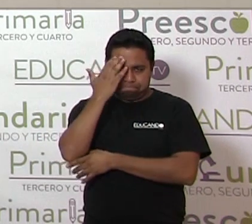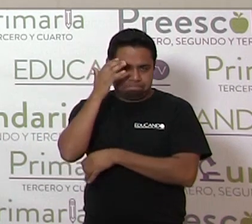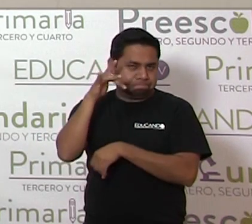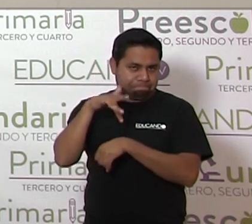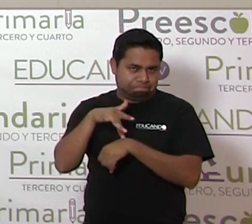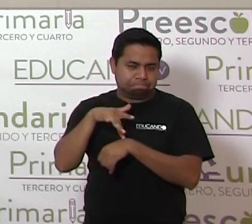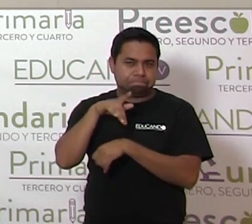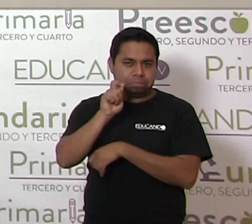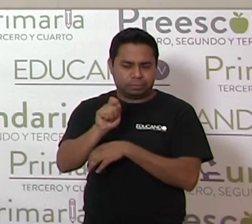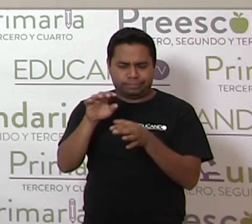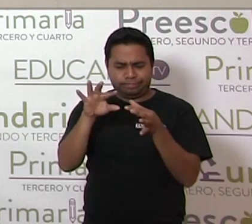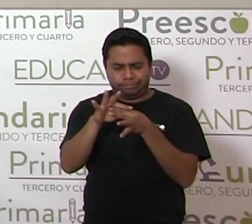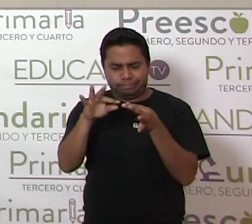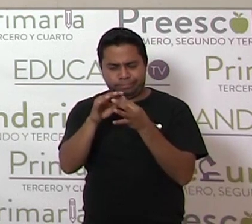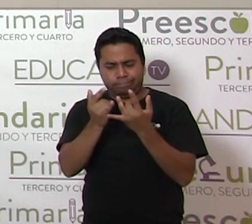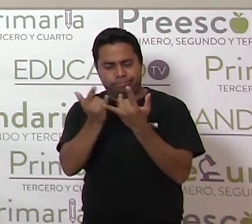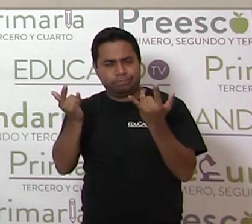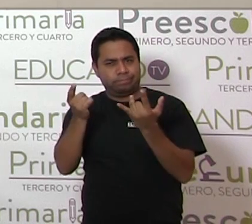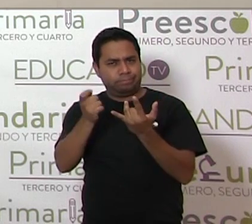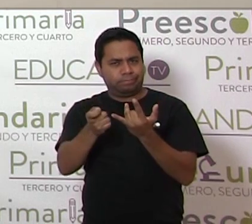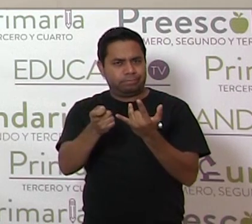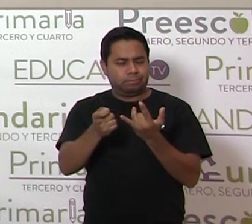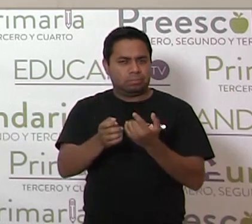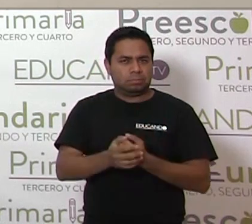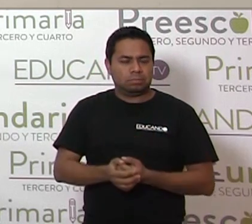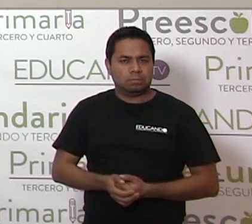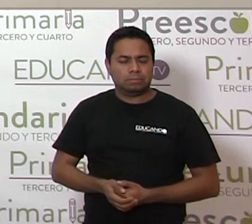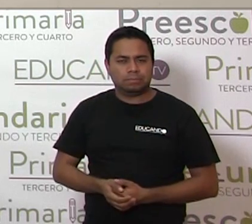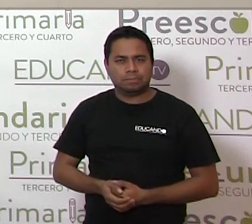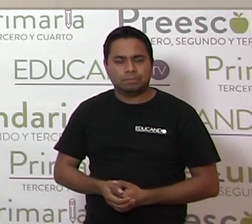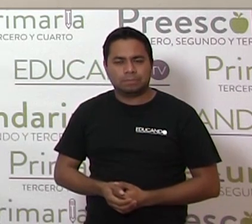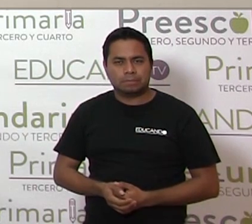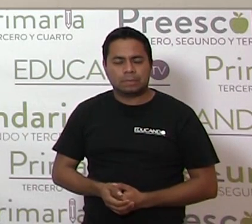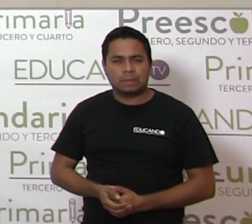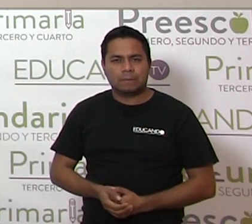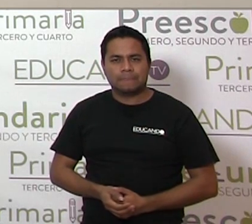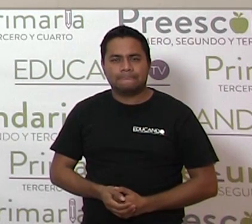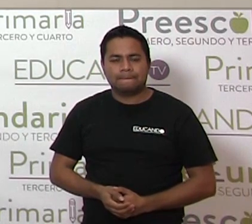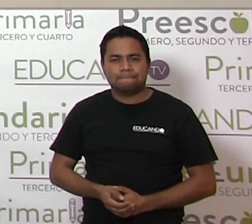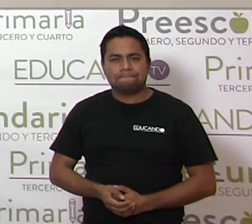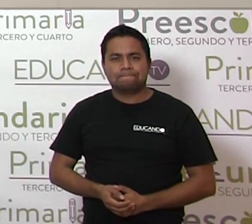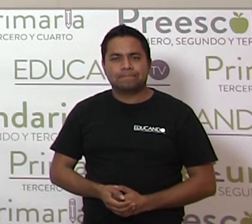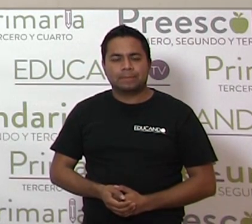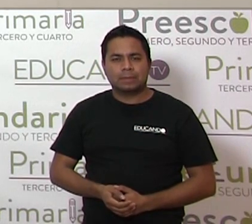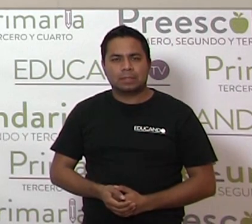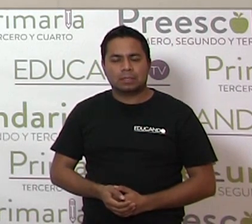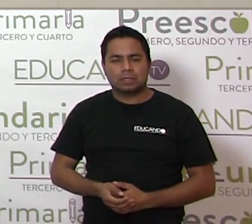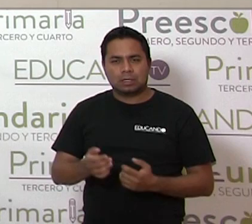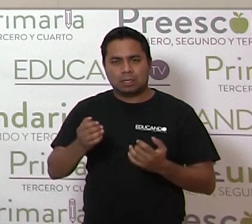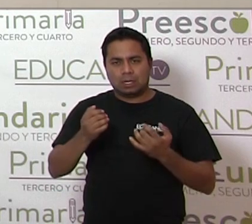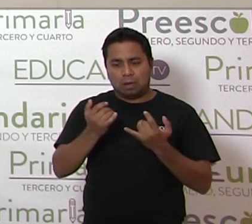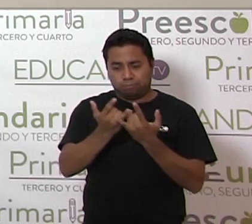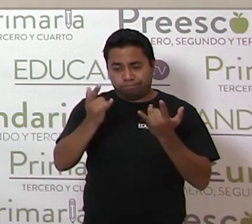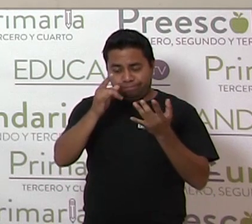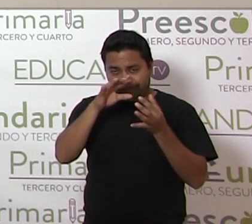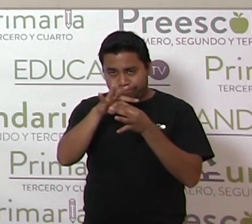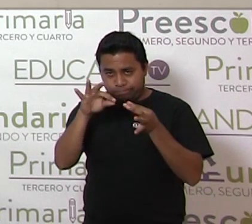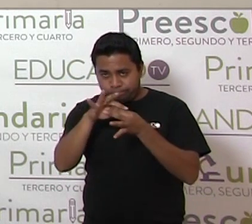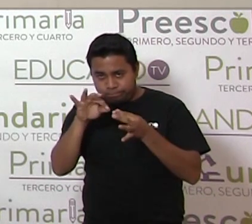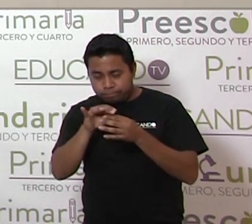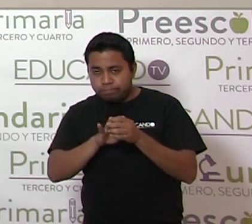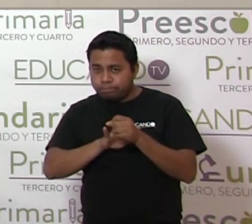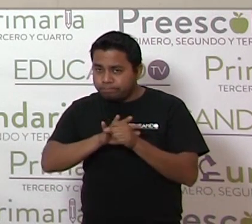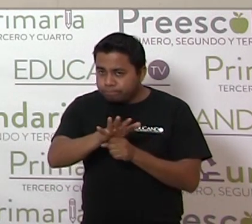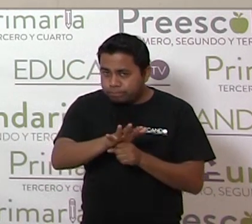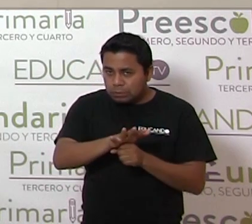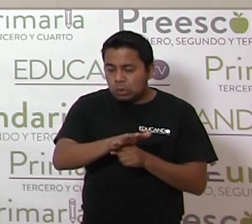Bien, los relatos históricos, como bien lo dice, mucha atención, van a ser todos